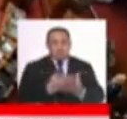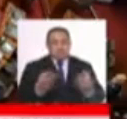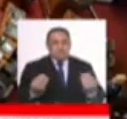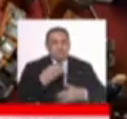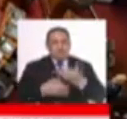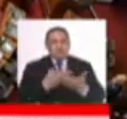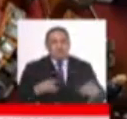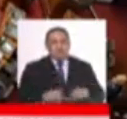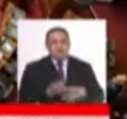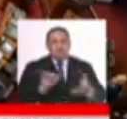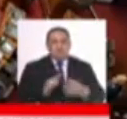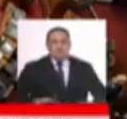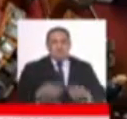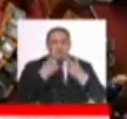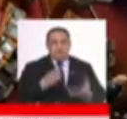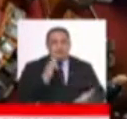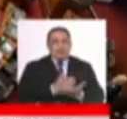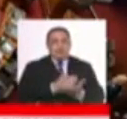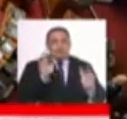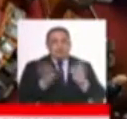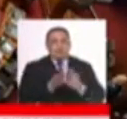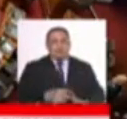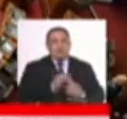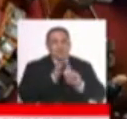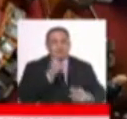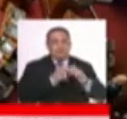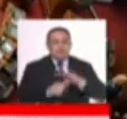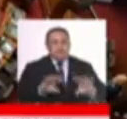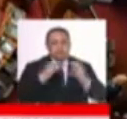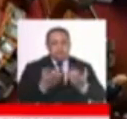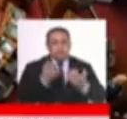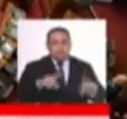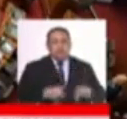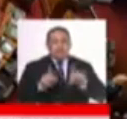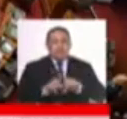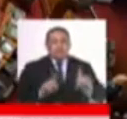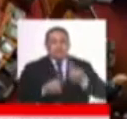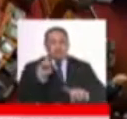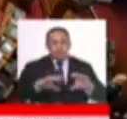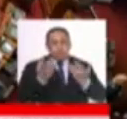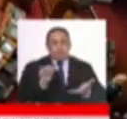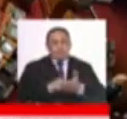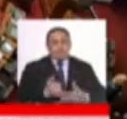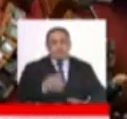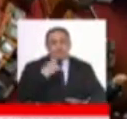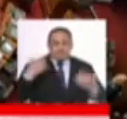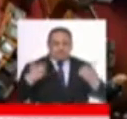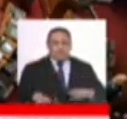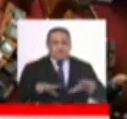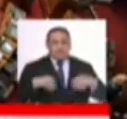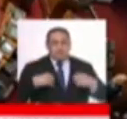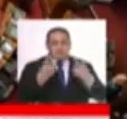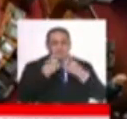Si entra para llamar a elecciones en un breve plazo, proponiéndole al Congreso ciertas reformas mínimas,